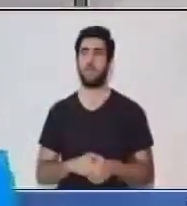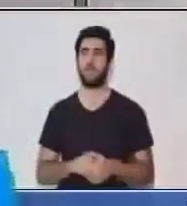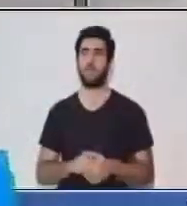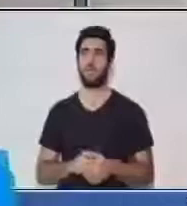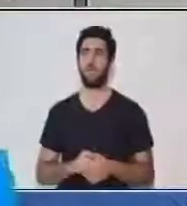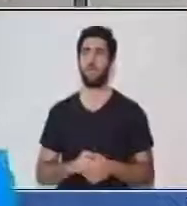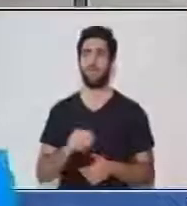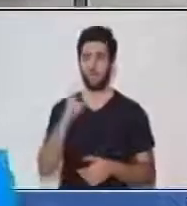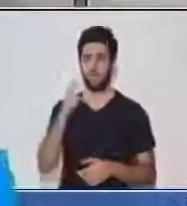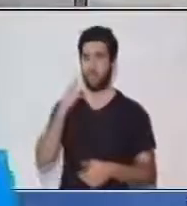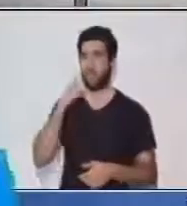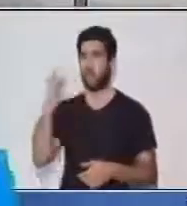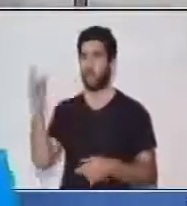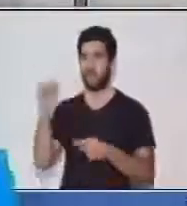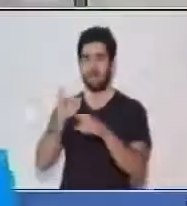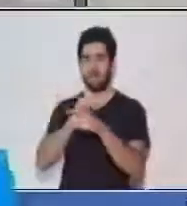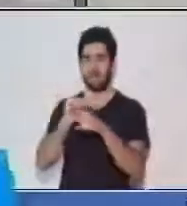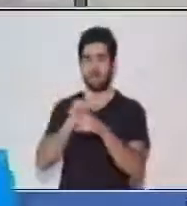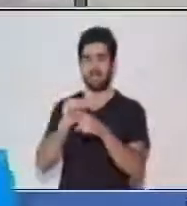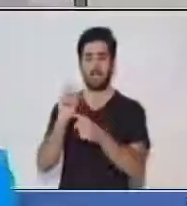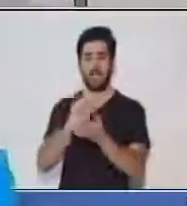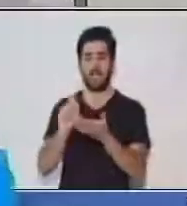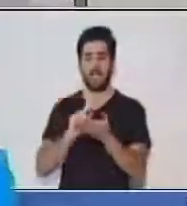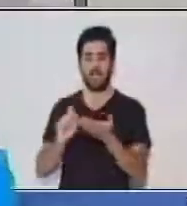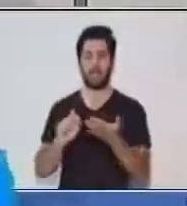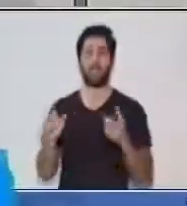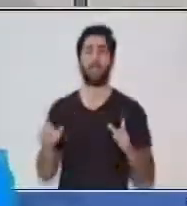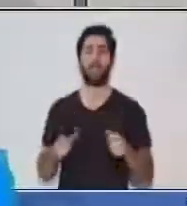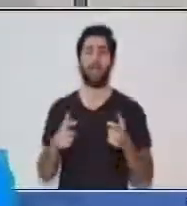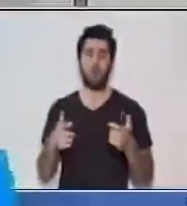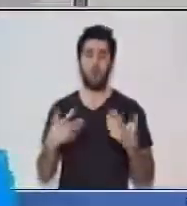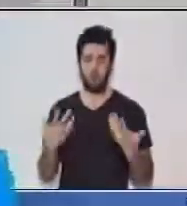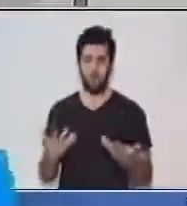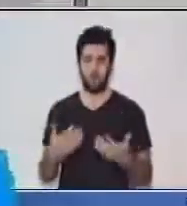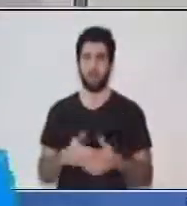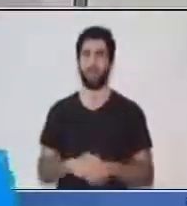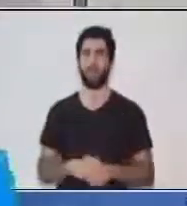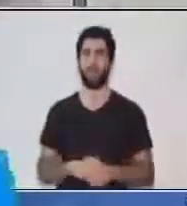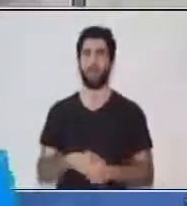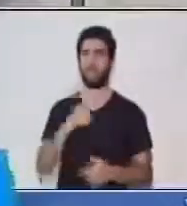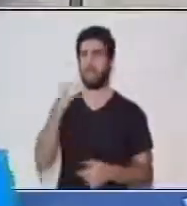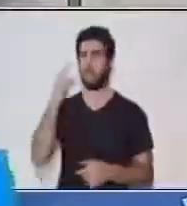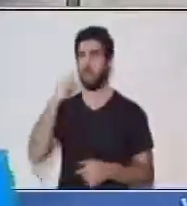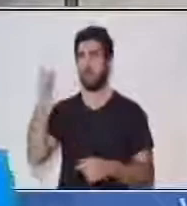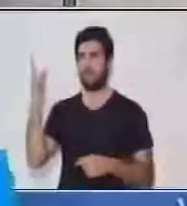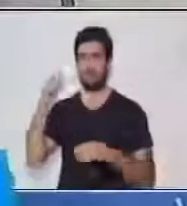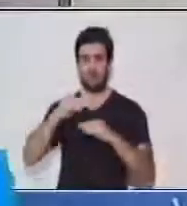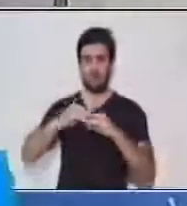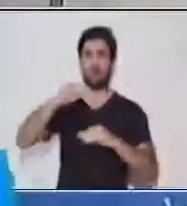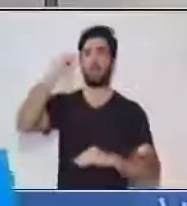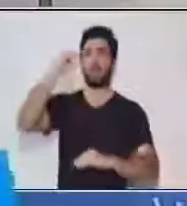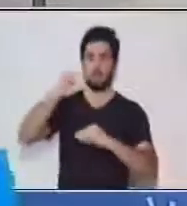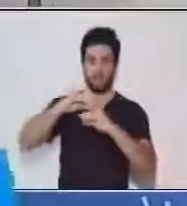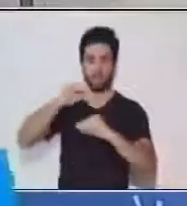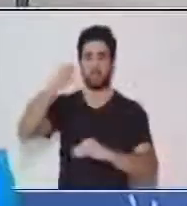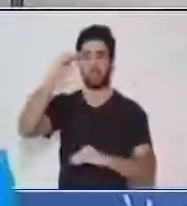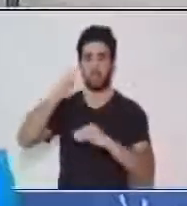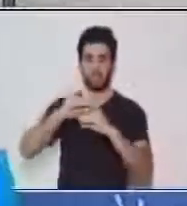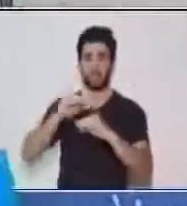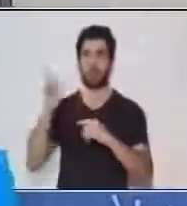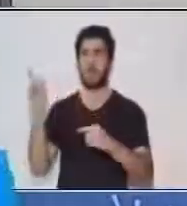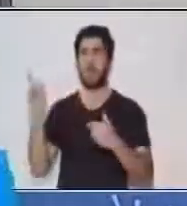un ejercicio. Nos dice, un resorte tiene una constante de tensión superficial